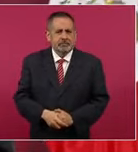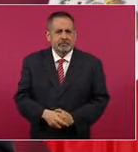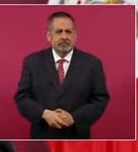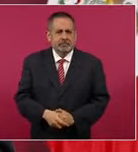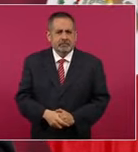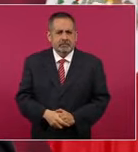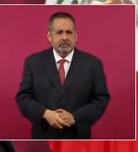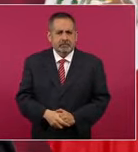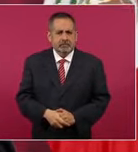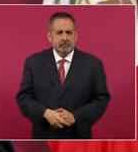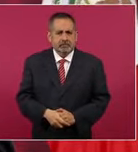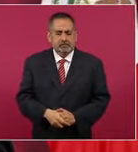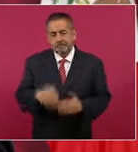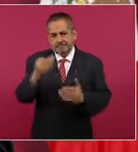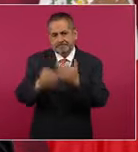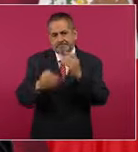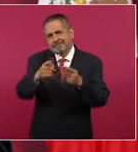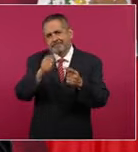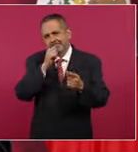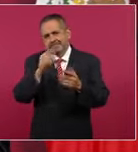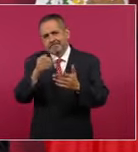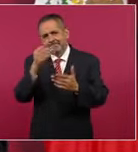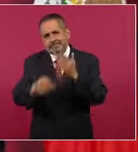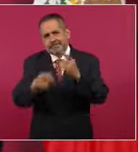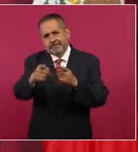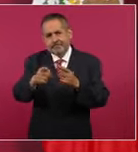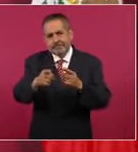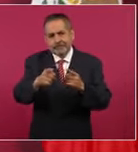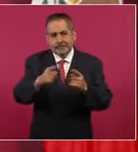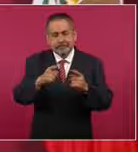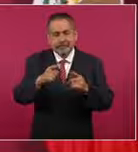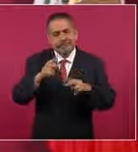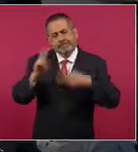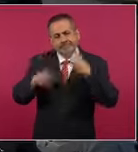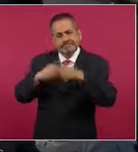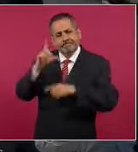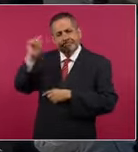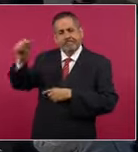Te vas a quedar pendiente, porque si no, no vamos a llegar a Puebla.